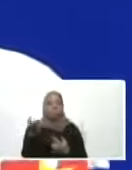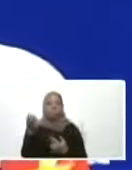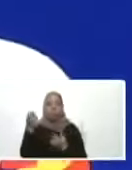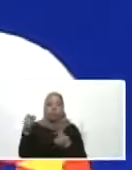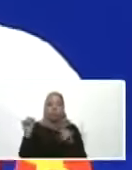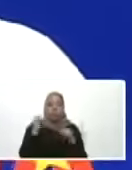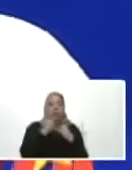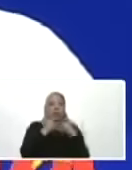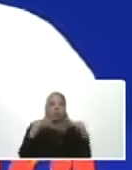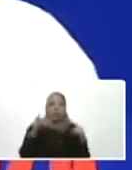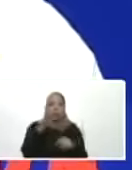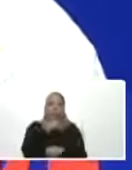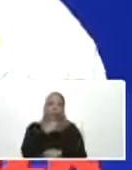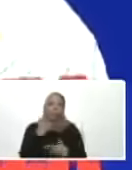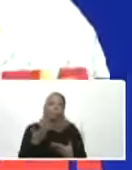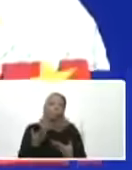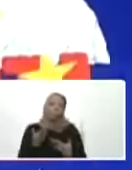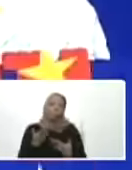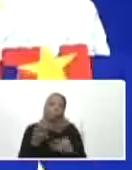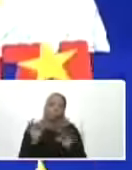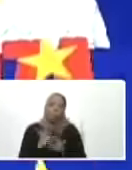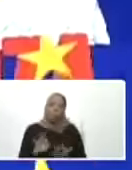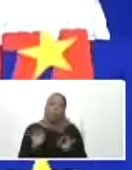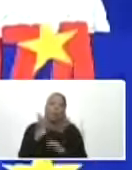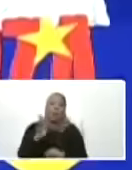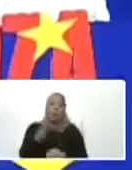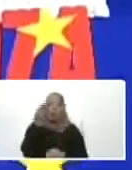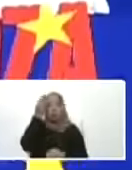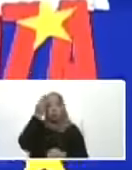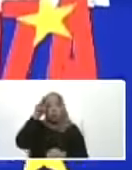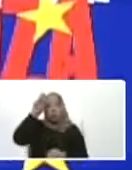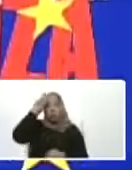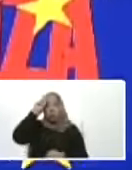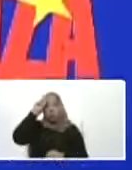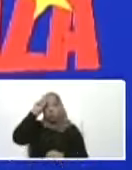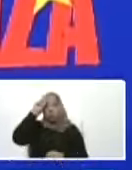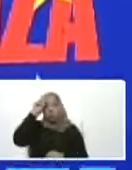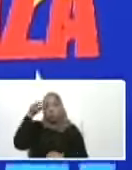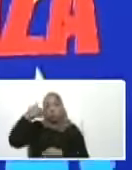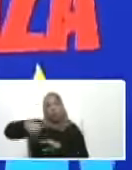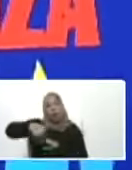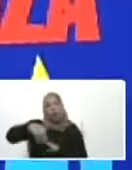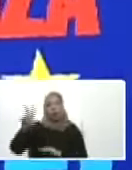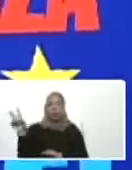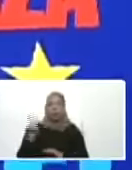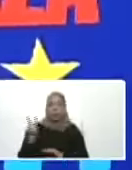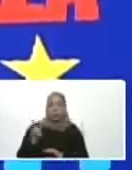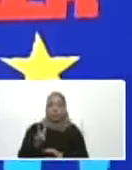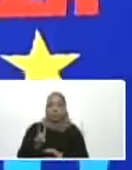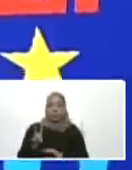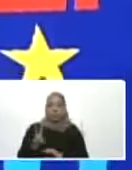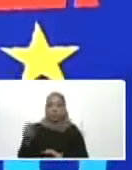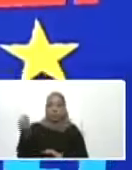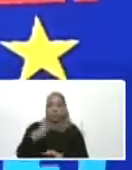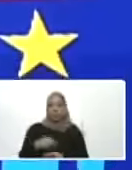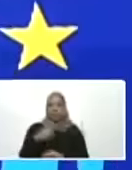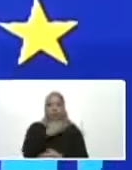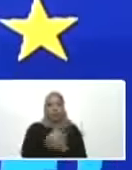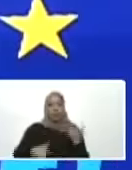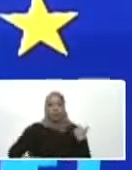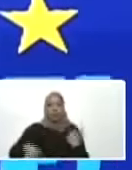vilipendiado. No tengo absolutamente ninguna duda de que lo que está pasando en las calles de Venezuela, cada vez que Nicolás